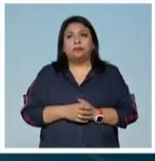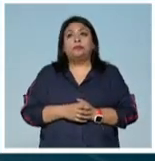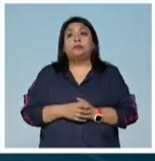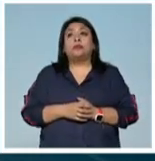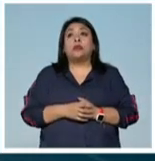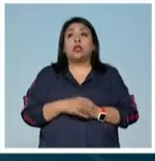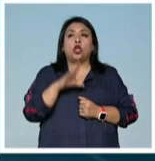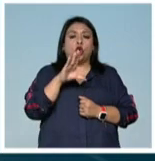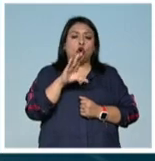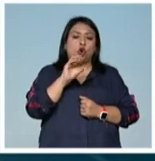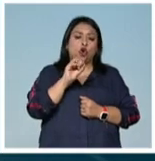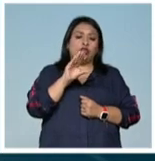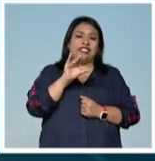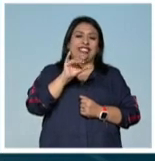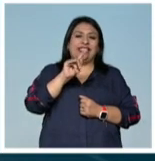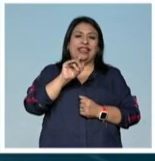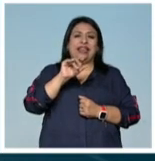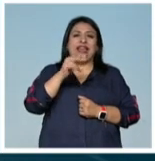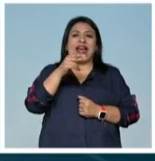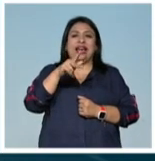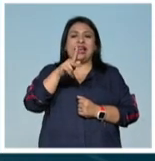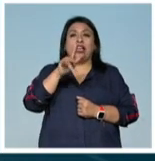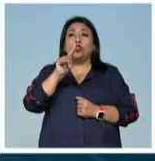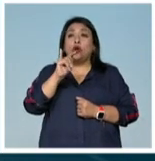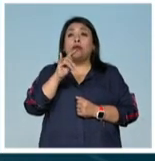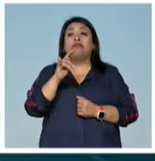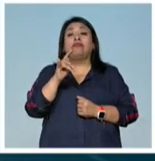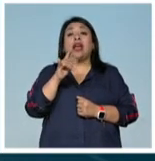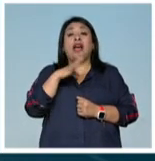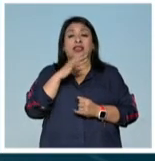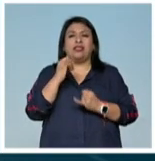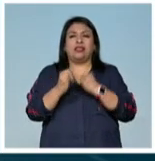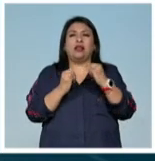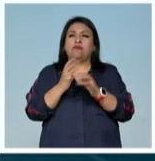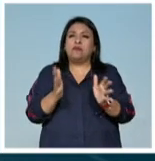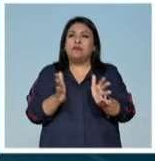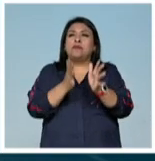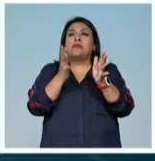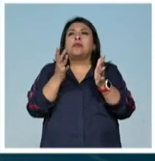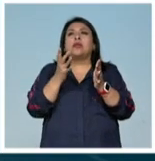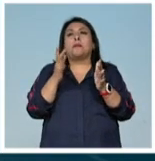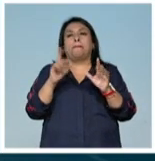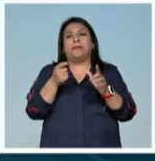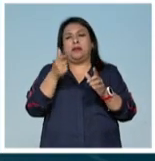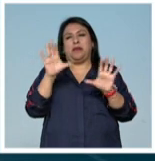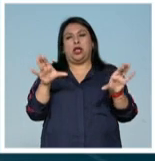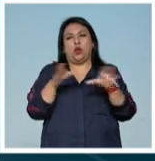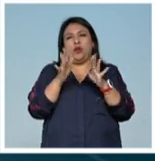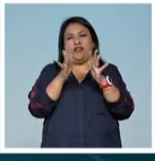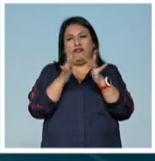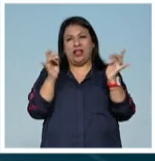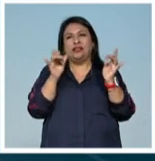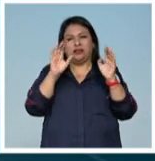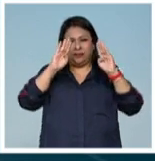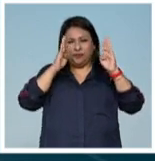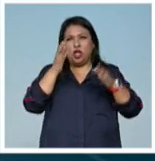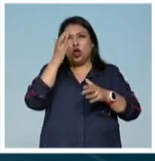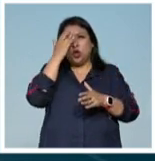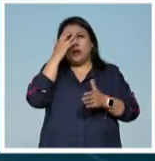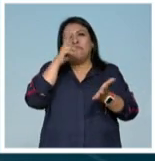El Ocean Hackathon es un evento internacional impulsado por el Campus Mundial de la MEG, primera comunidad de Francia dedicada al conocimiento